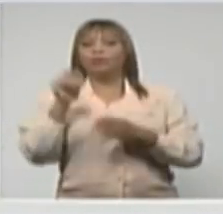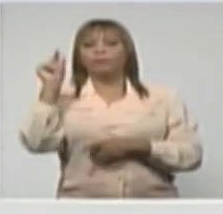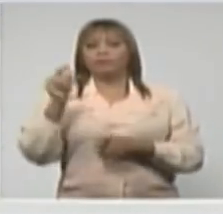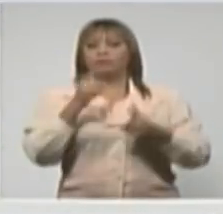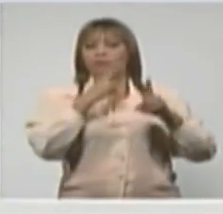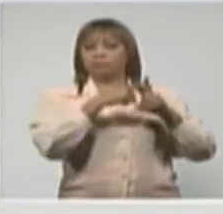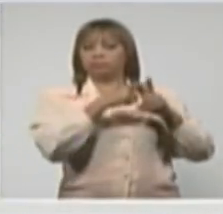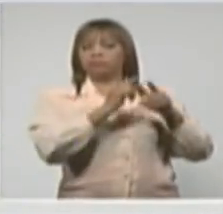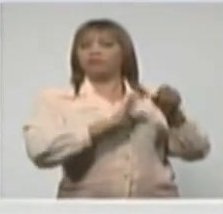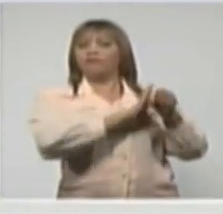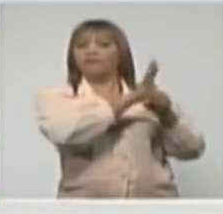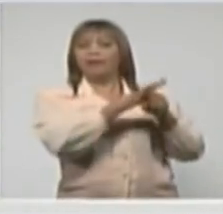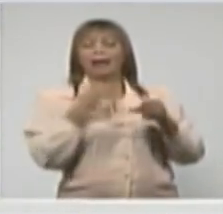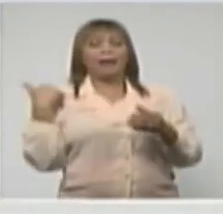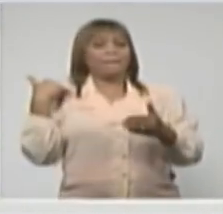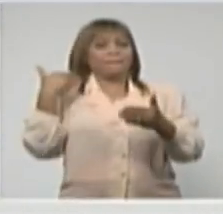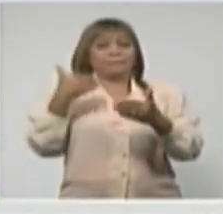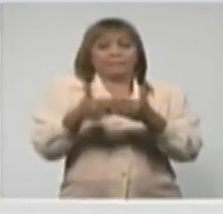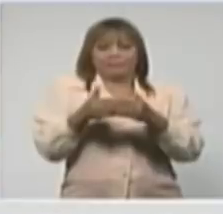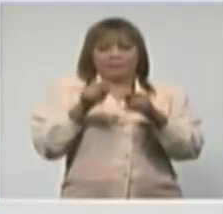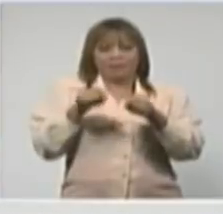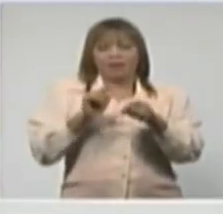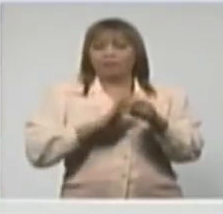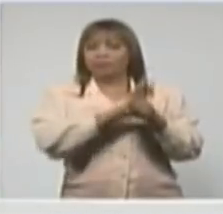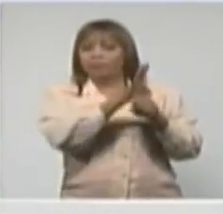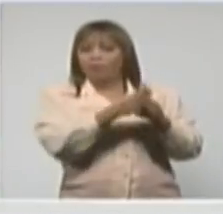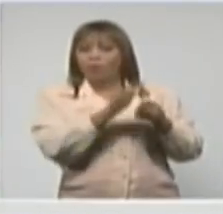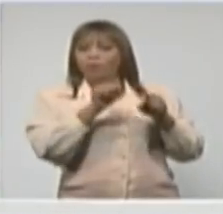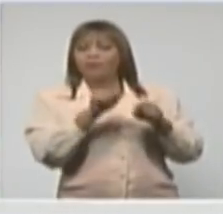principio de la pandemia, pues el